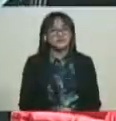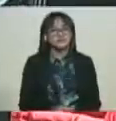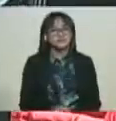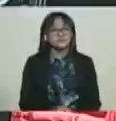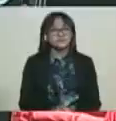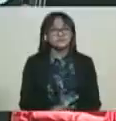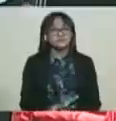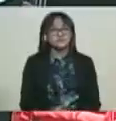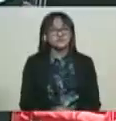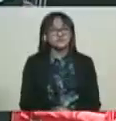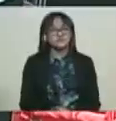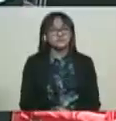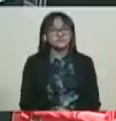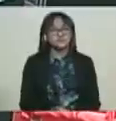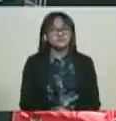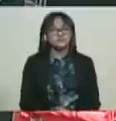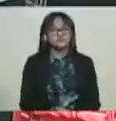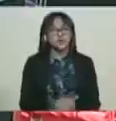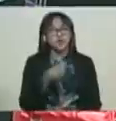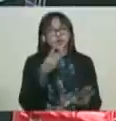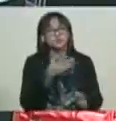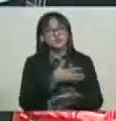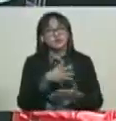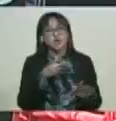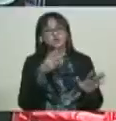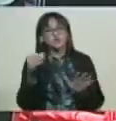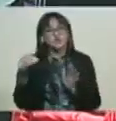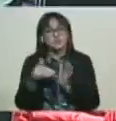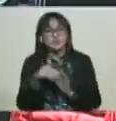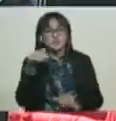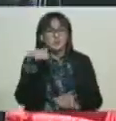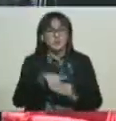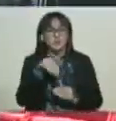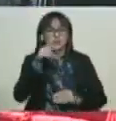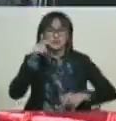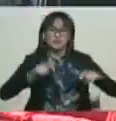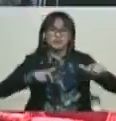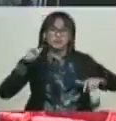hablando de 12 millones 800 mil votantes